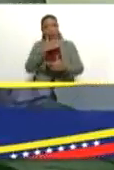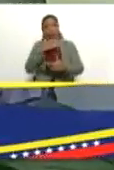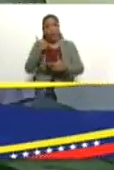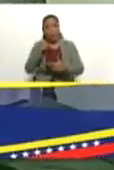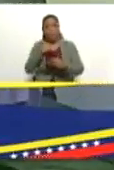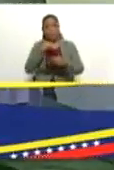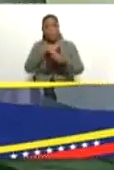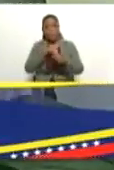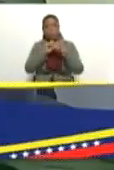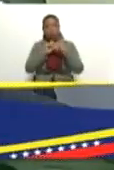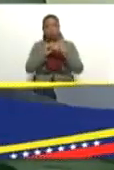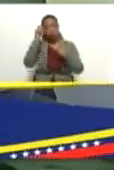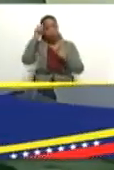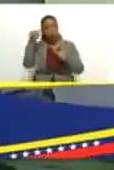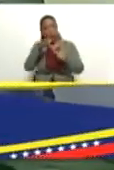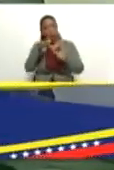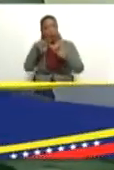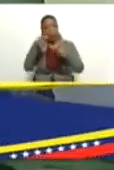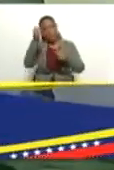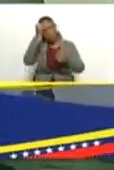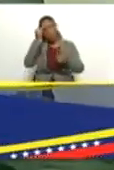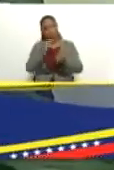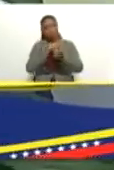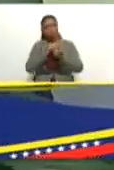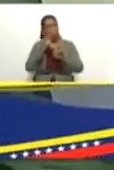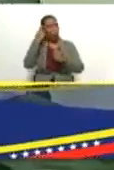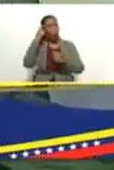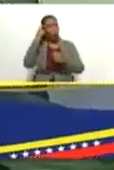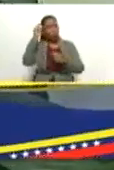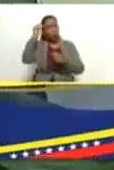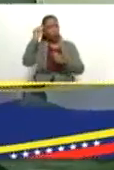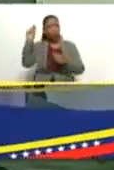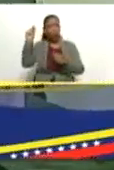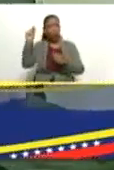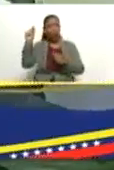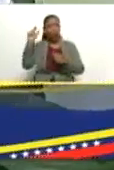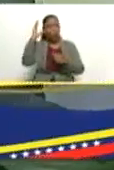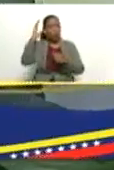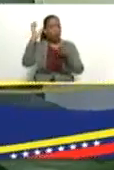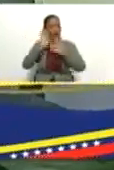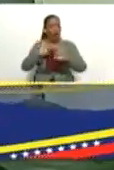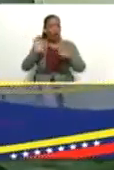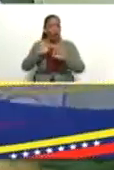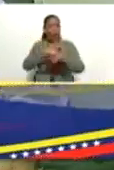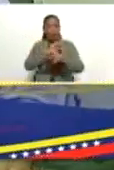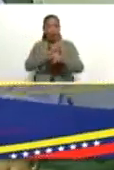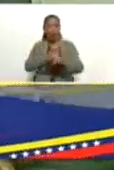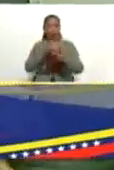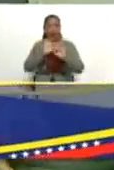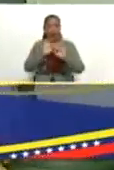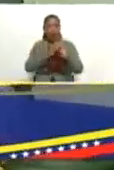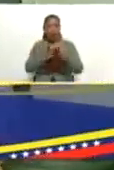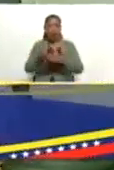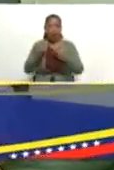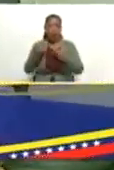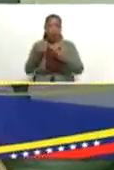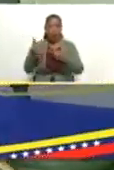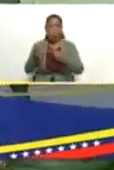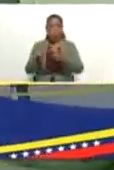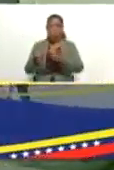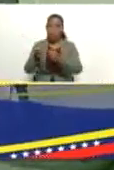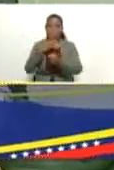al pueblo en la ignorancia, en la oscuridad, sin educación, sin conciencia, sin poder, sin organización. ¿Para qué? Para